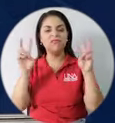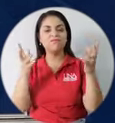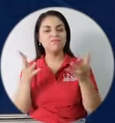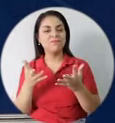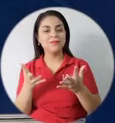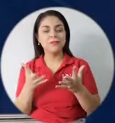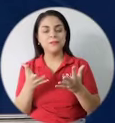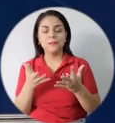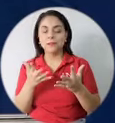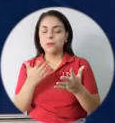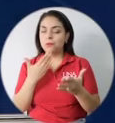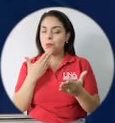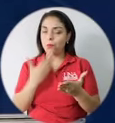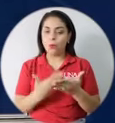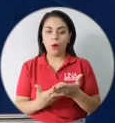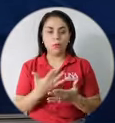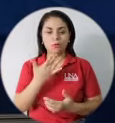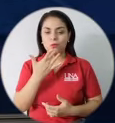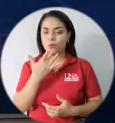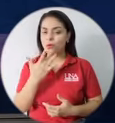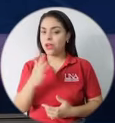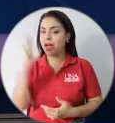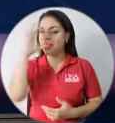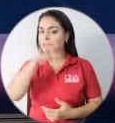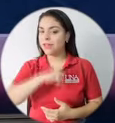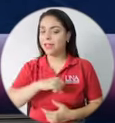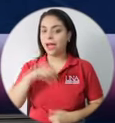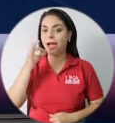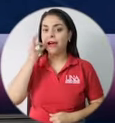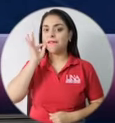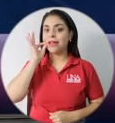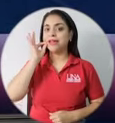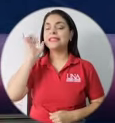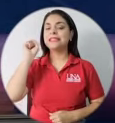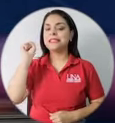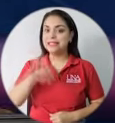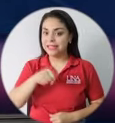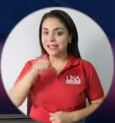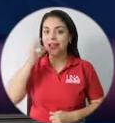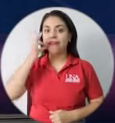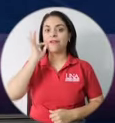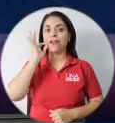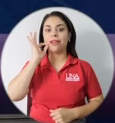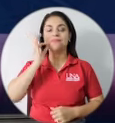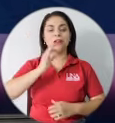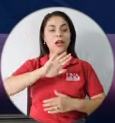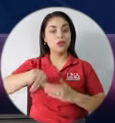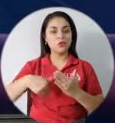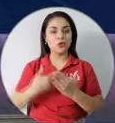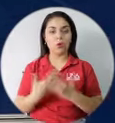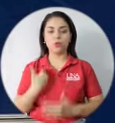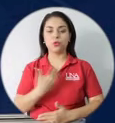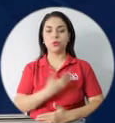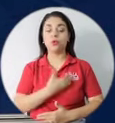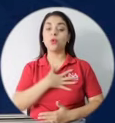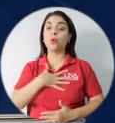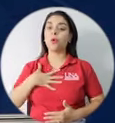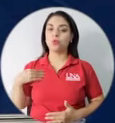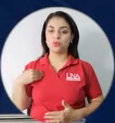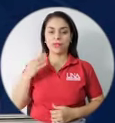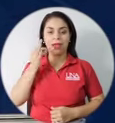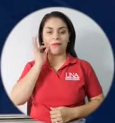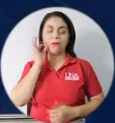demasiado bueno, demasiado rico. Adivinen, hoy vamos a hablar de café, sí, de café. A todas y a todos nosotros nos gusta